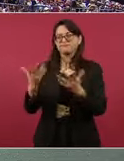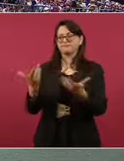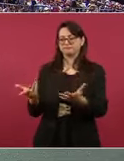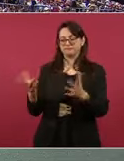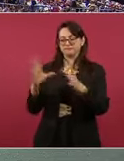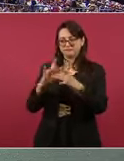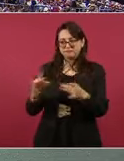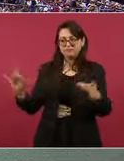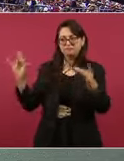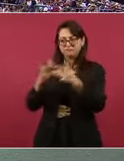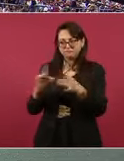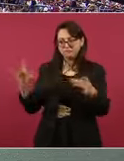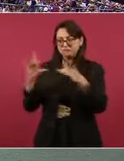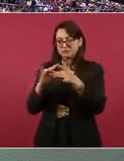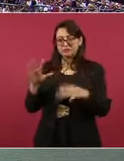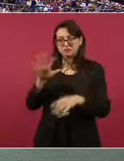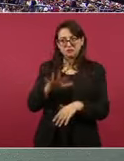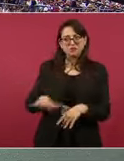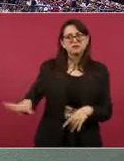con esa base social,